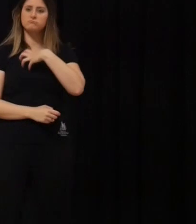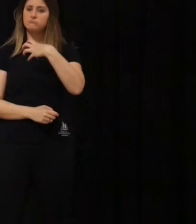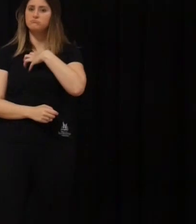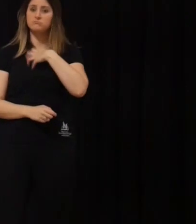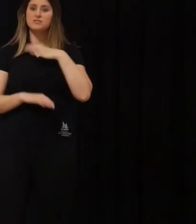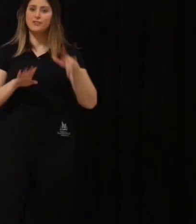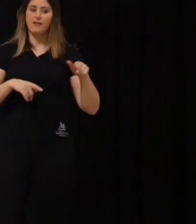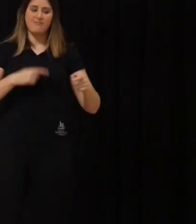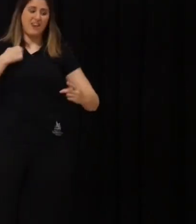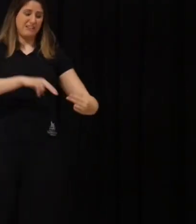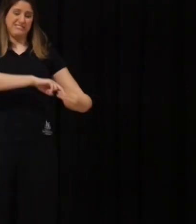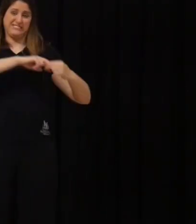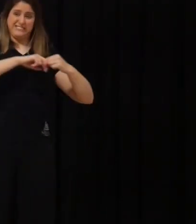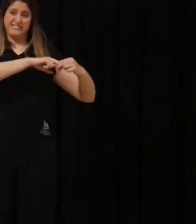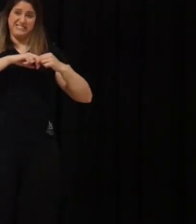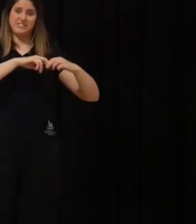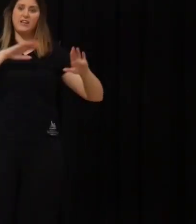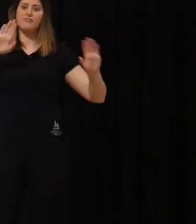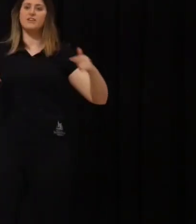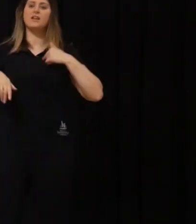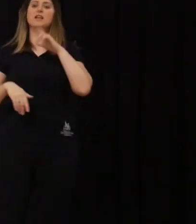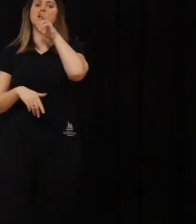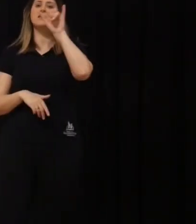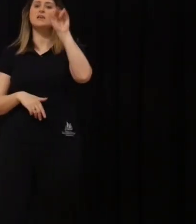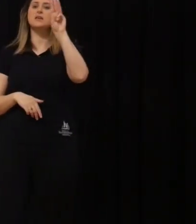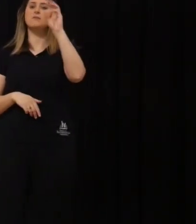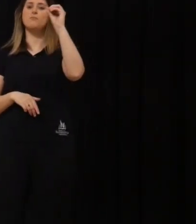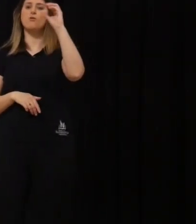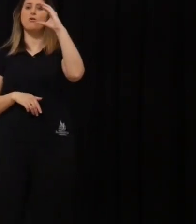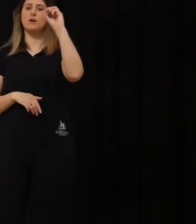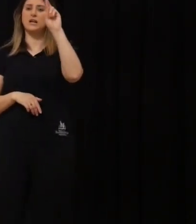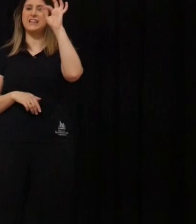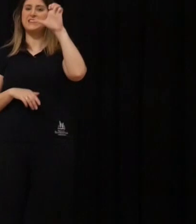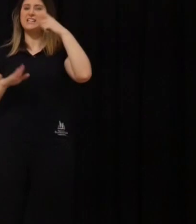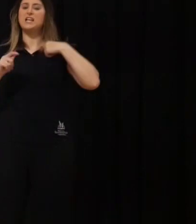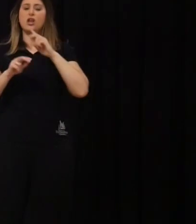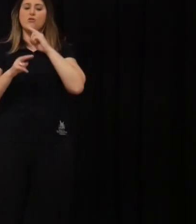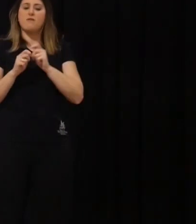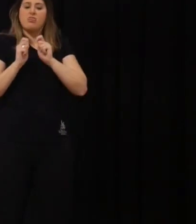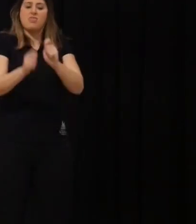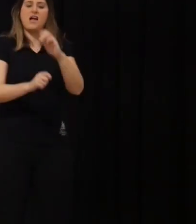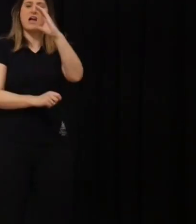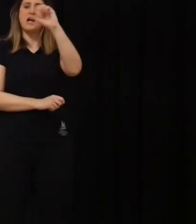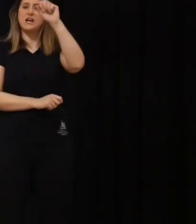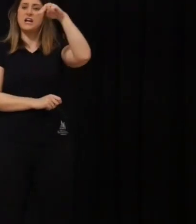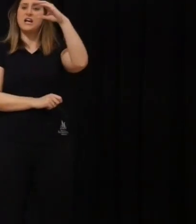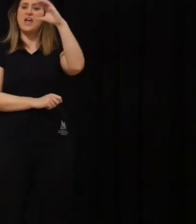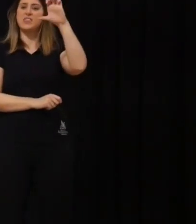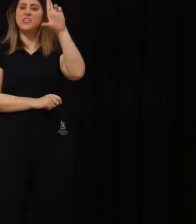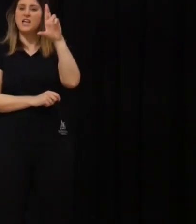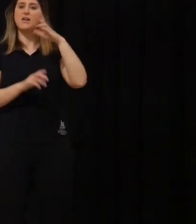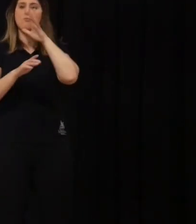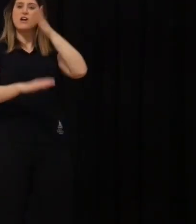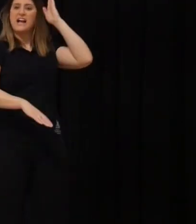a Hipócrates a acuñar el término de cáncer, carcinos, a determinados tumores. Él se dio cuenta